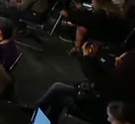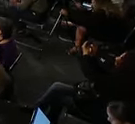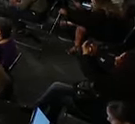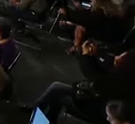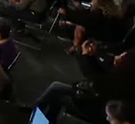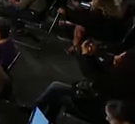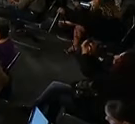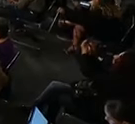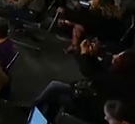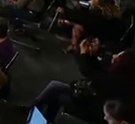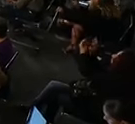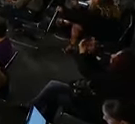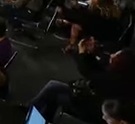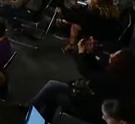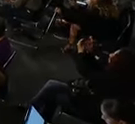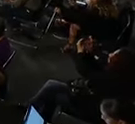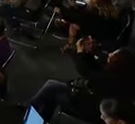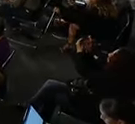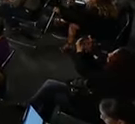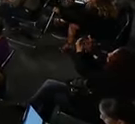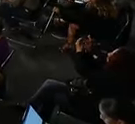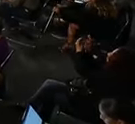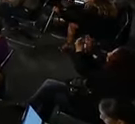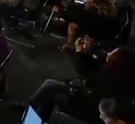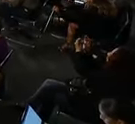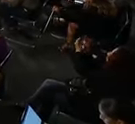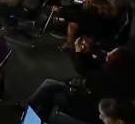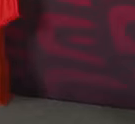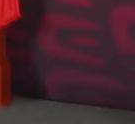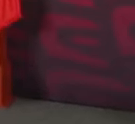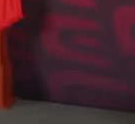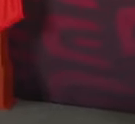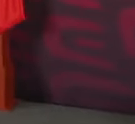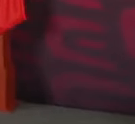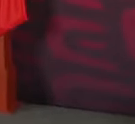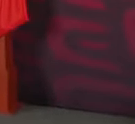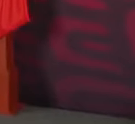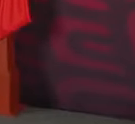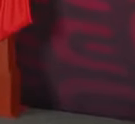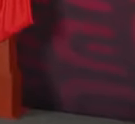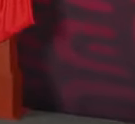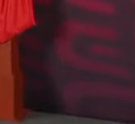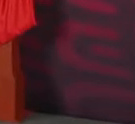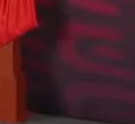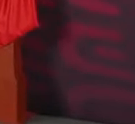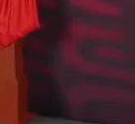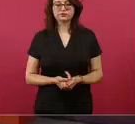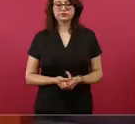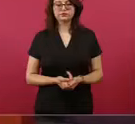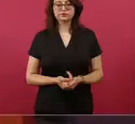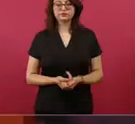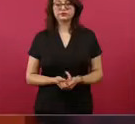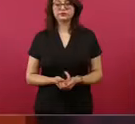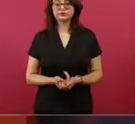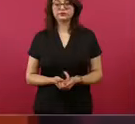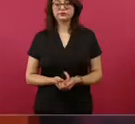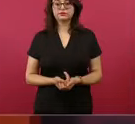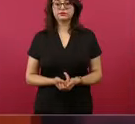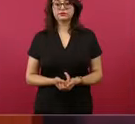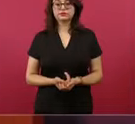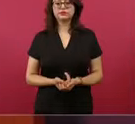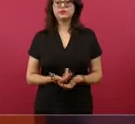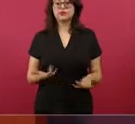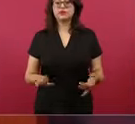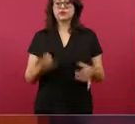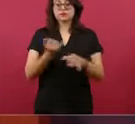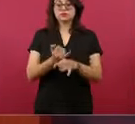Bueno, pues vamos a informar, como todos los miércoles, sobre quién es quién